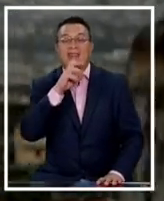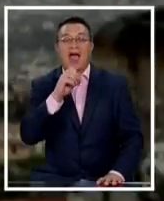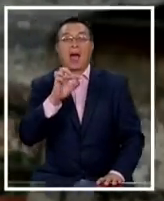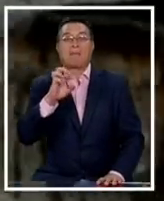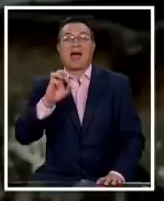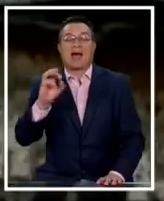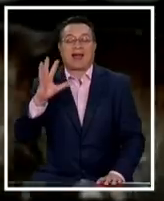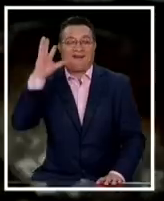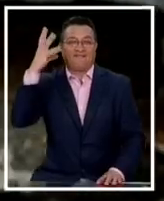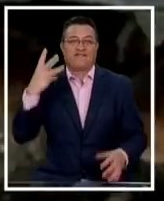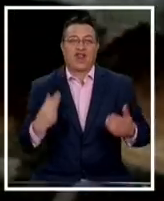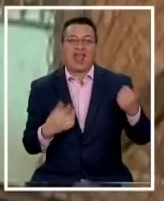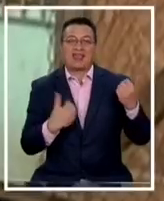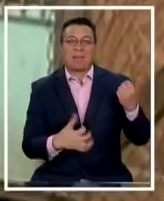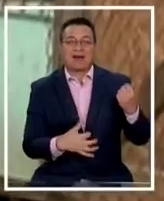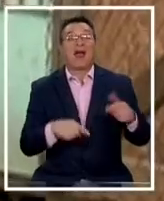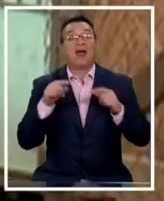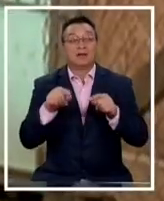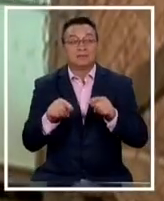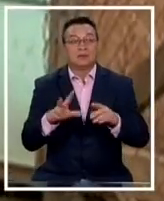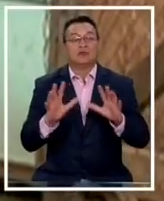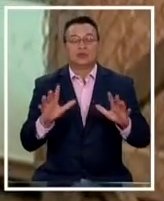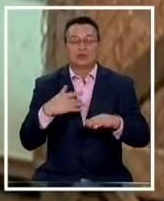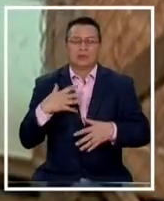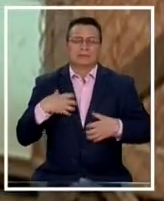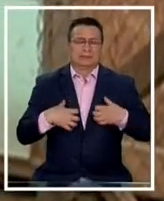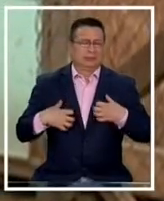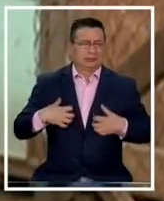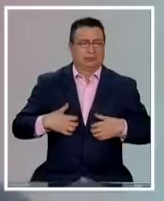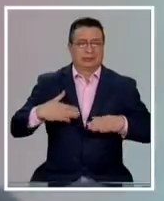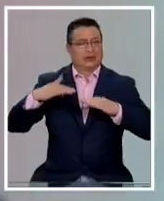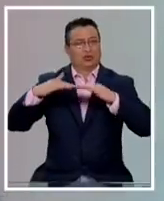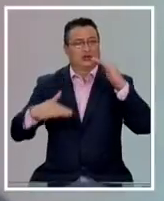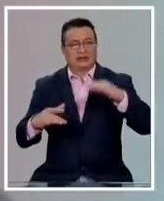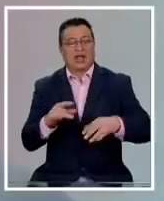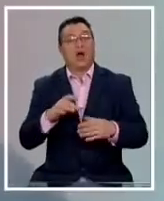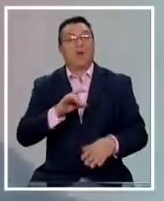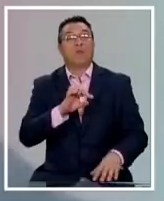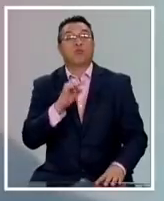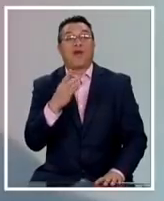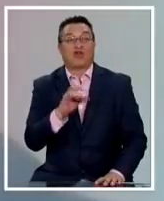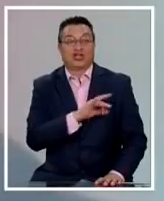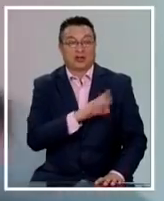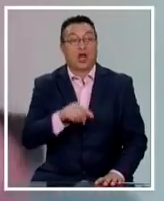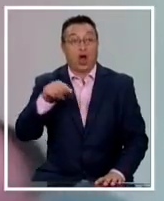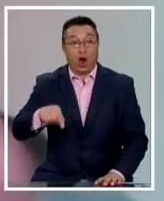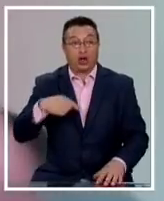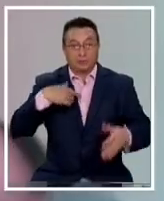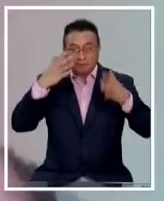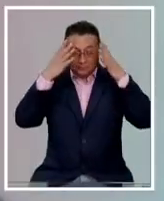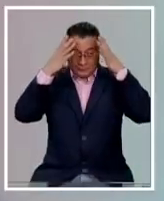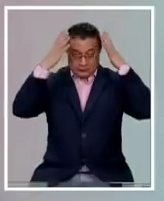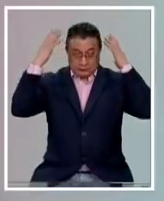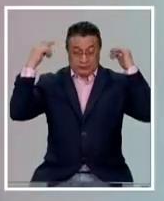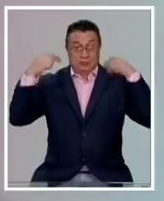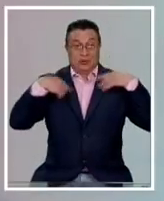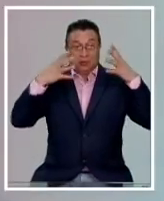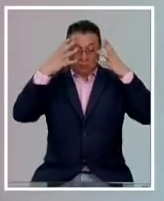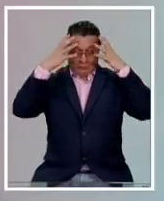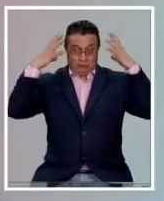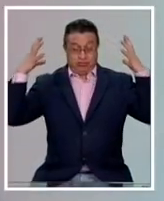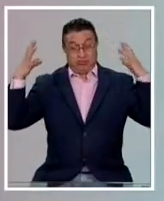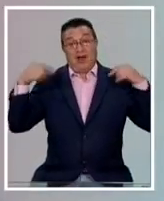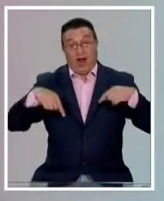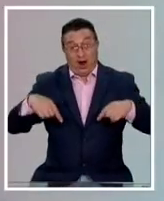crítica, será severa. Y se va a indignar con las injusticias del pueblo de Chile. Yo hoy día estoy peinado, tengo una chasca tremenda con esto